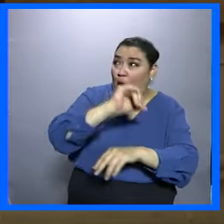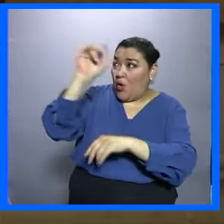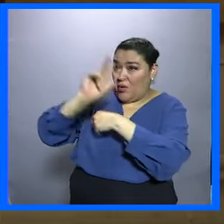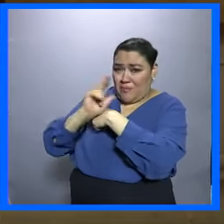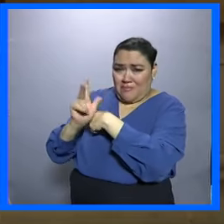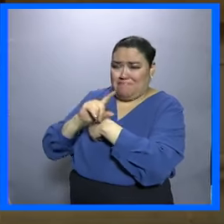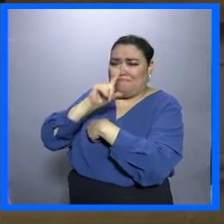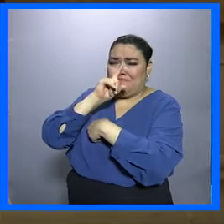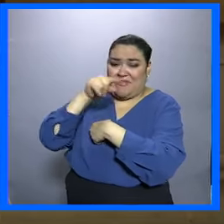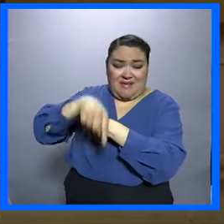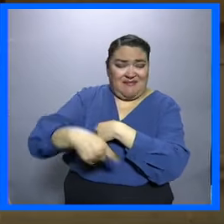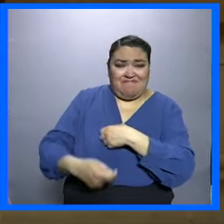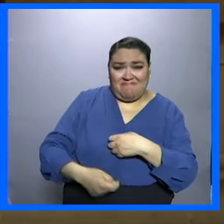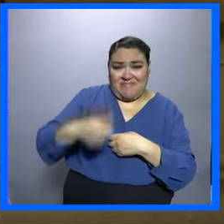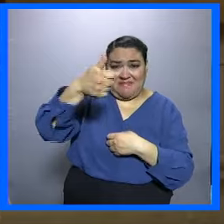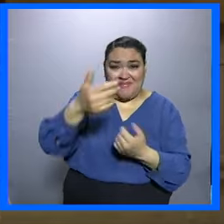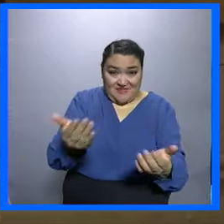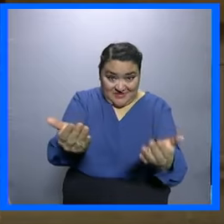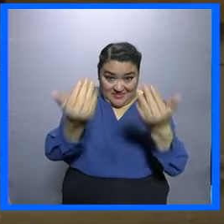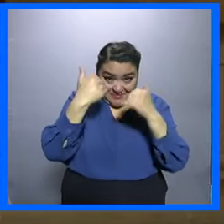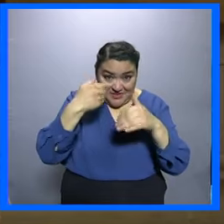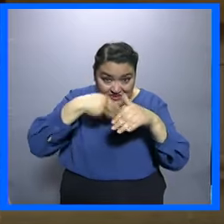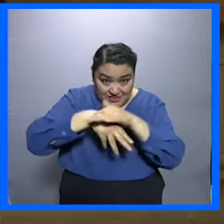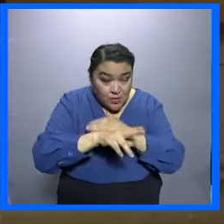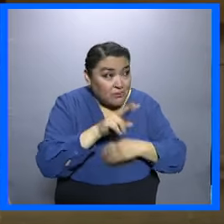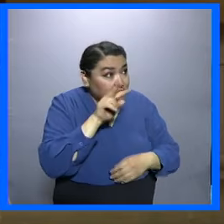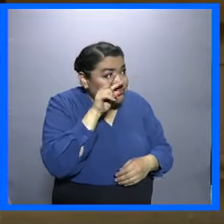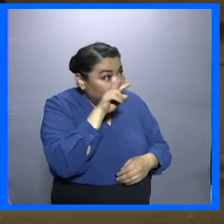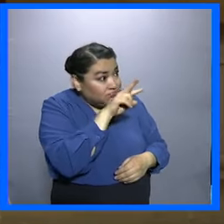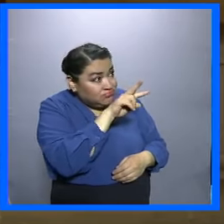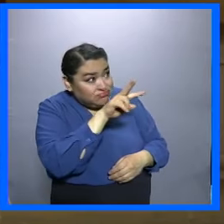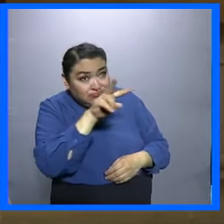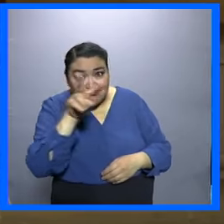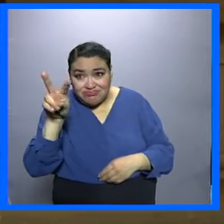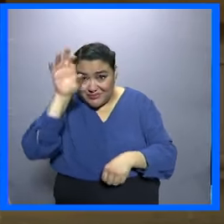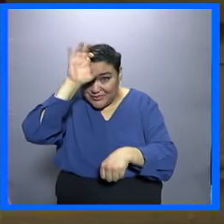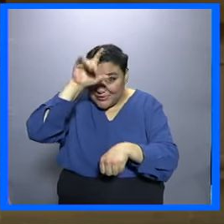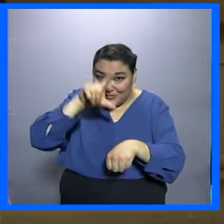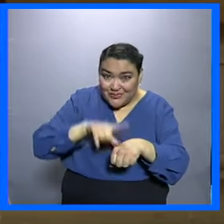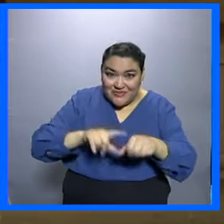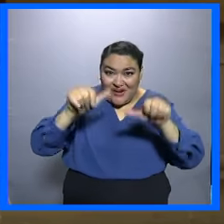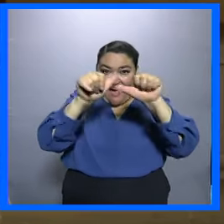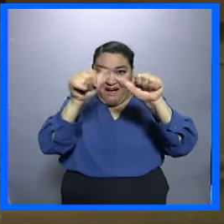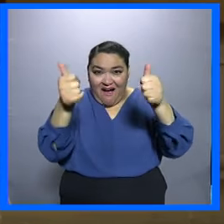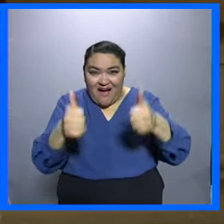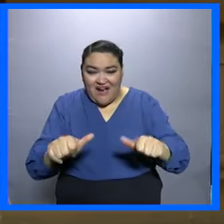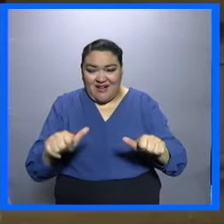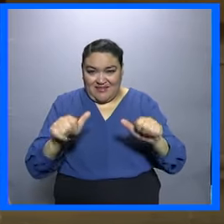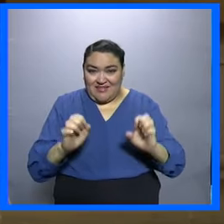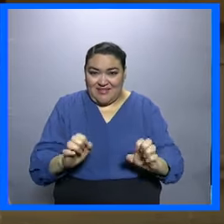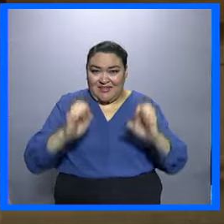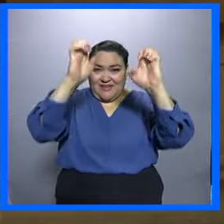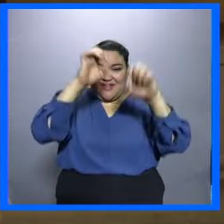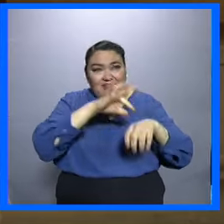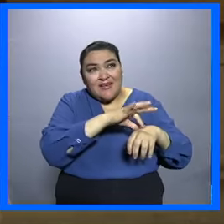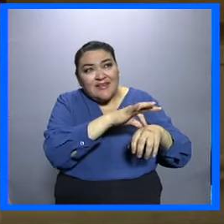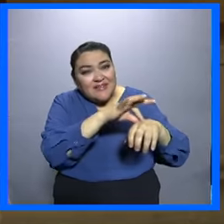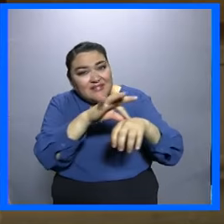mundo. Conozca su gran acervo cultural, histórico y arquitectónico en este